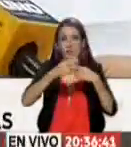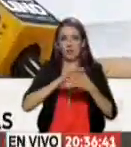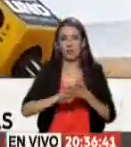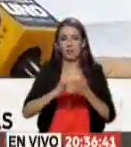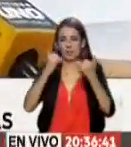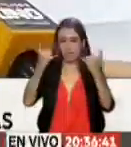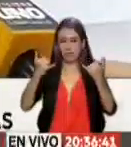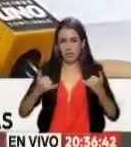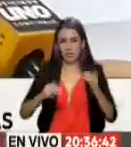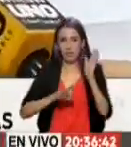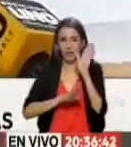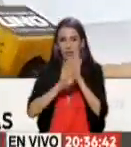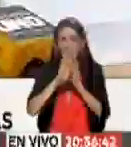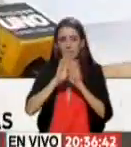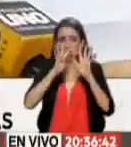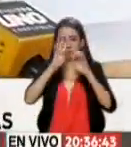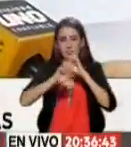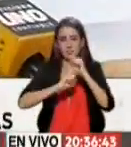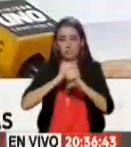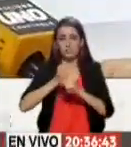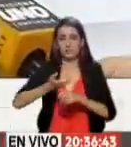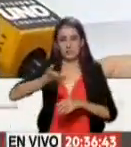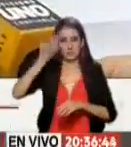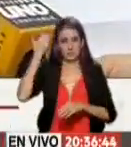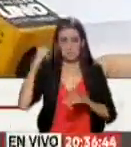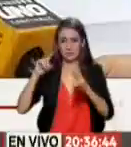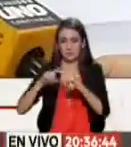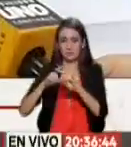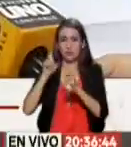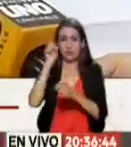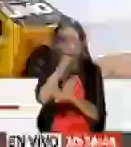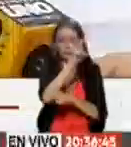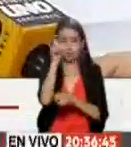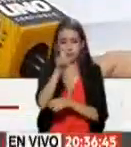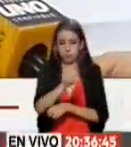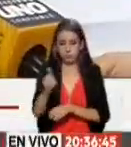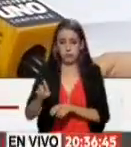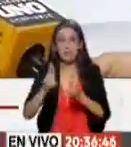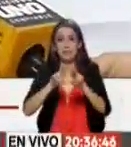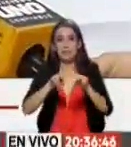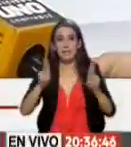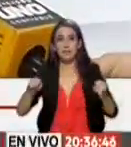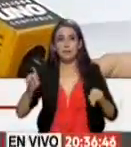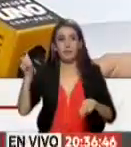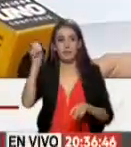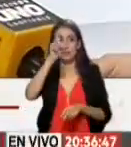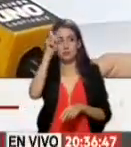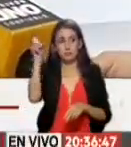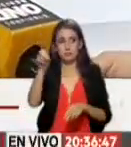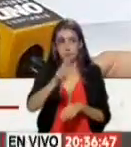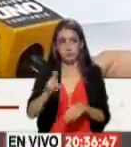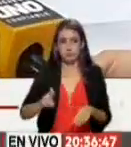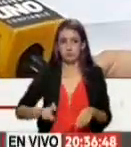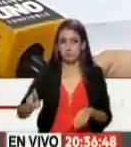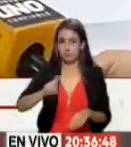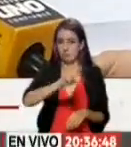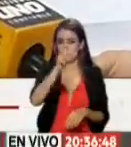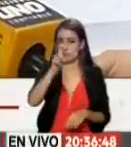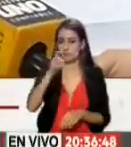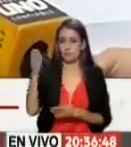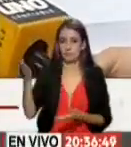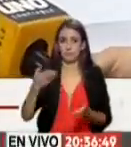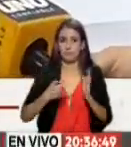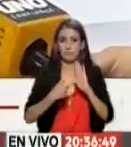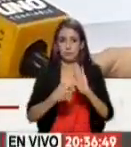mismo hemos desarrollado desde hace 9 años un fertilizante orgánico, que lo hemos probado en plantaciones de cacao, de café,